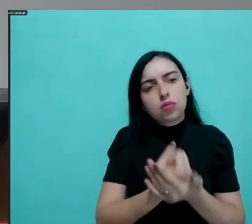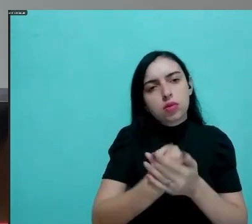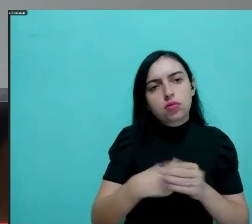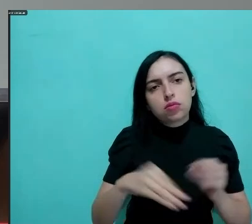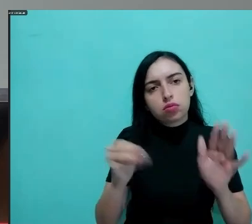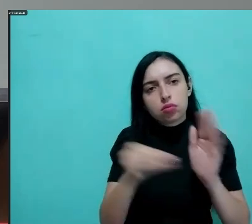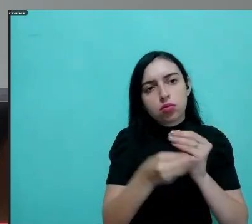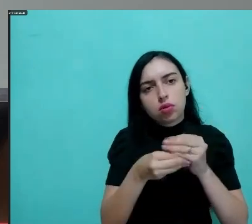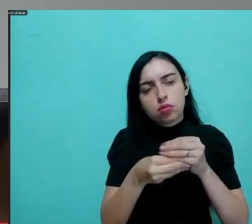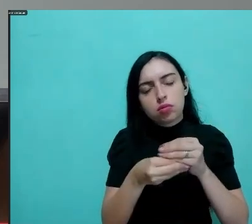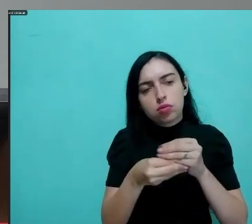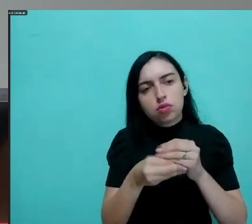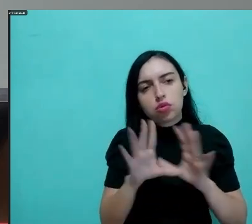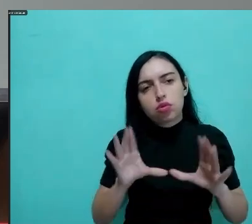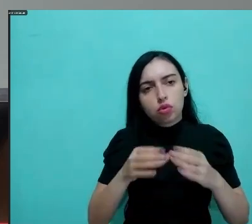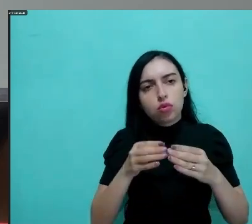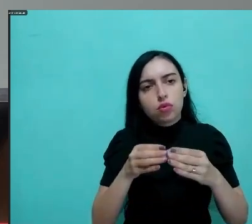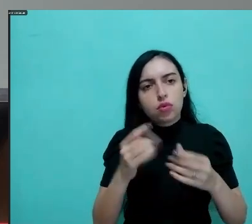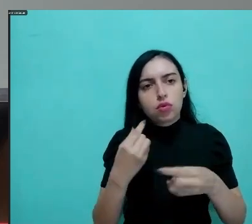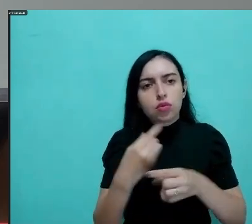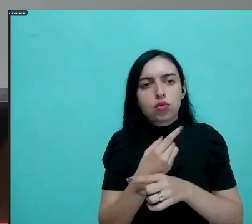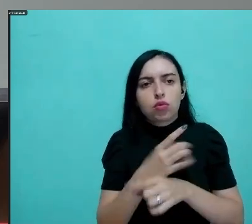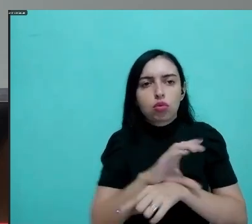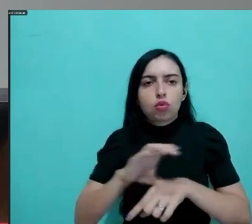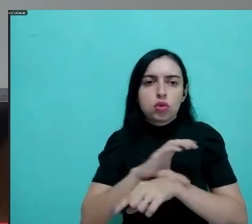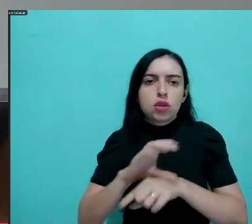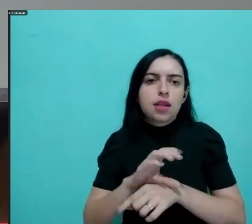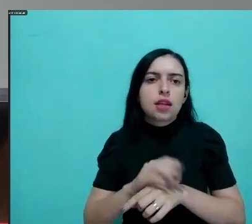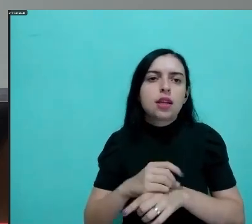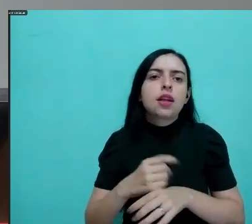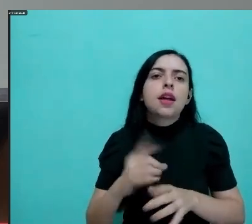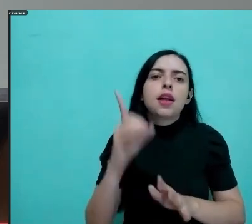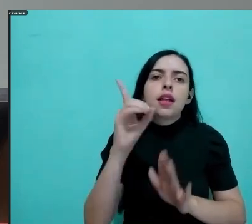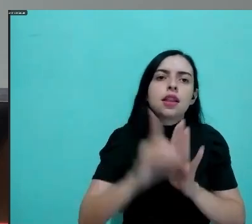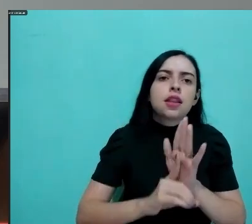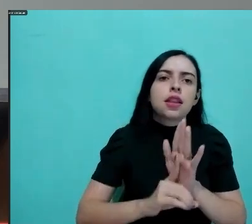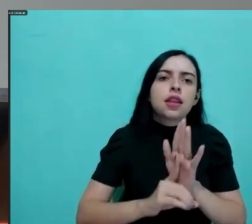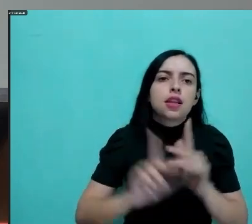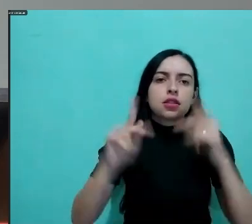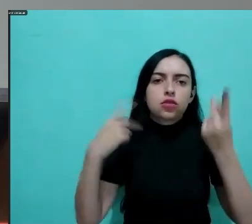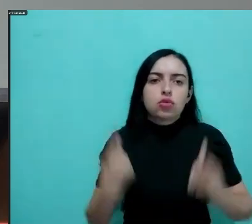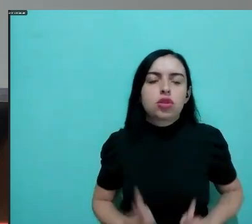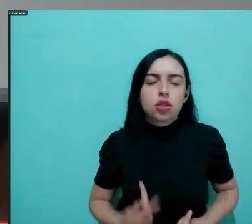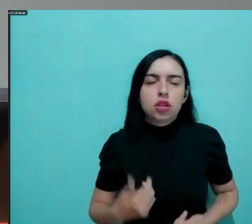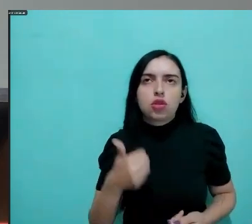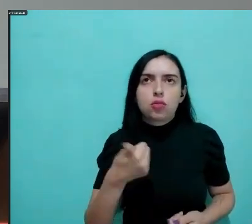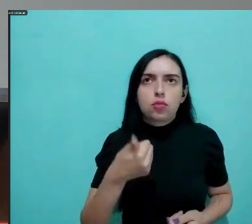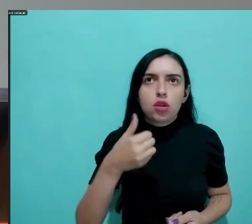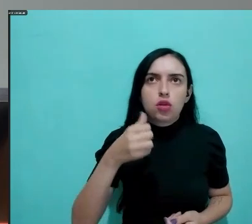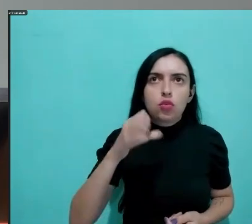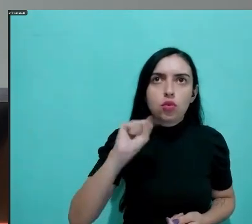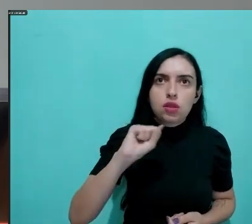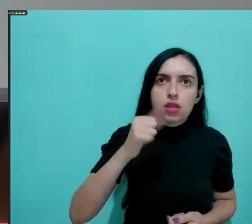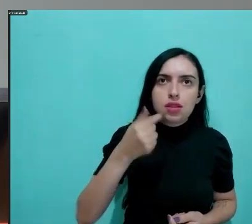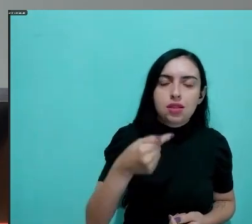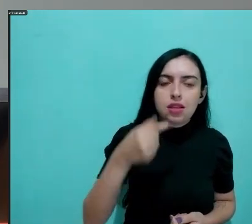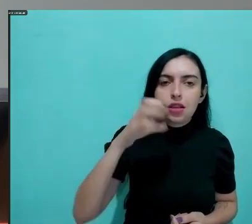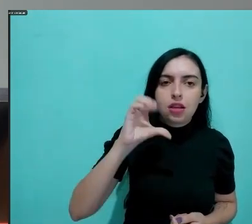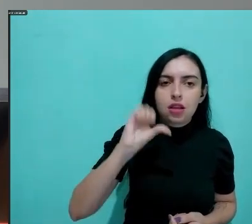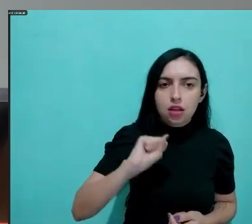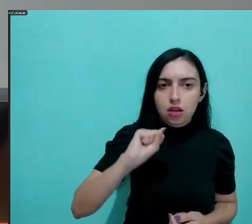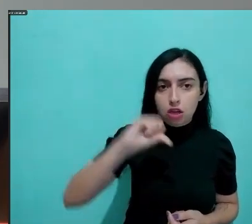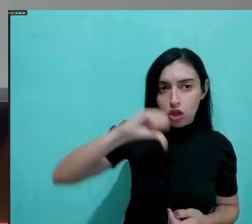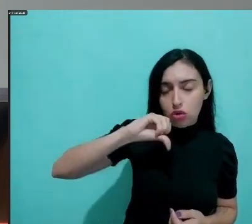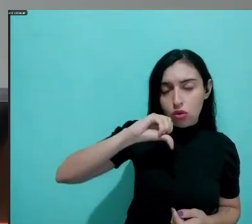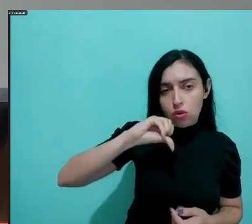bloque de constitucionalidad la Declaración de Derechos Humanos de 1789, el preámbulo de